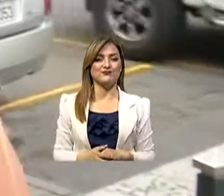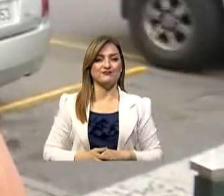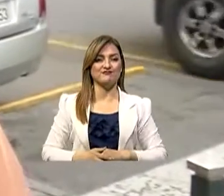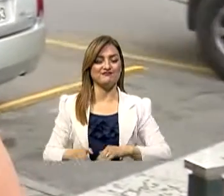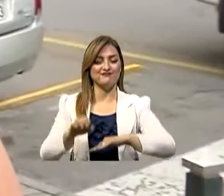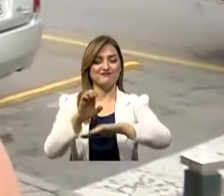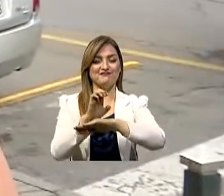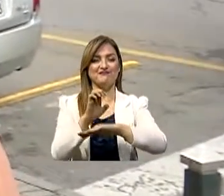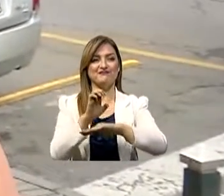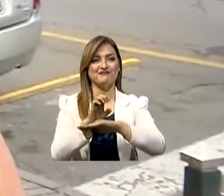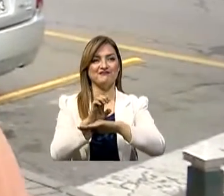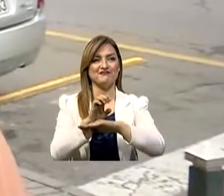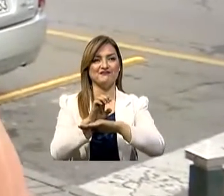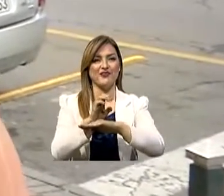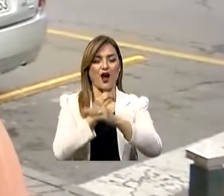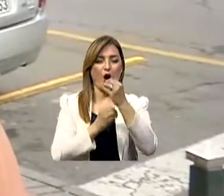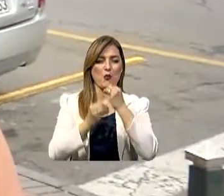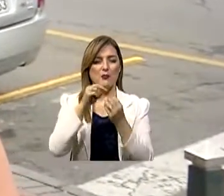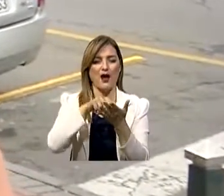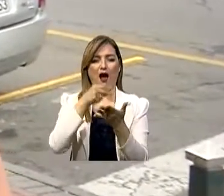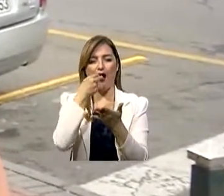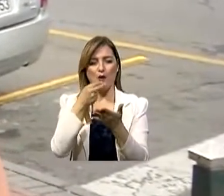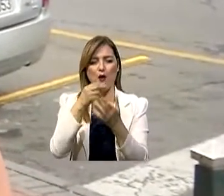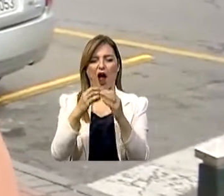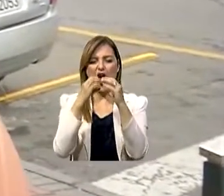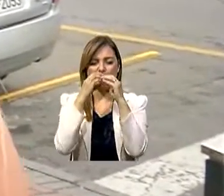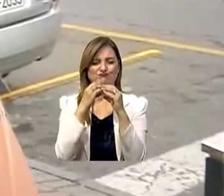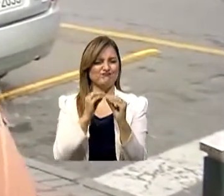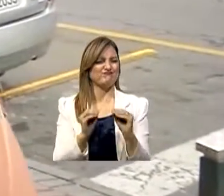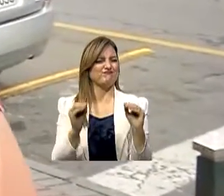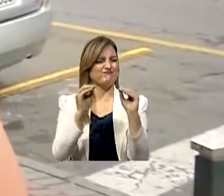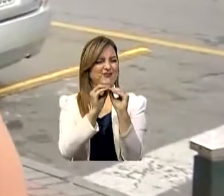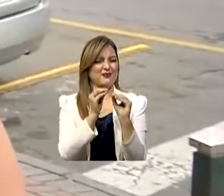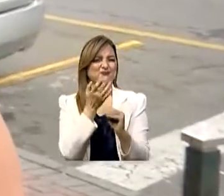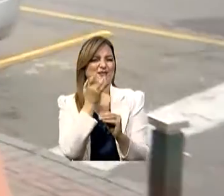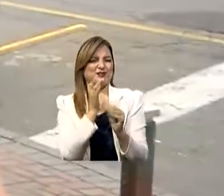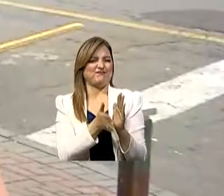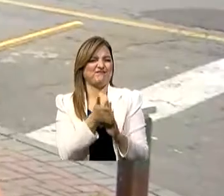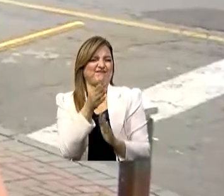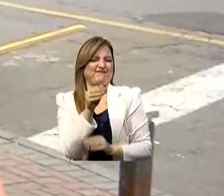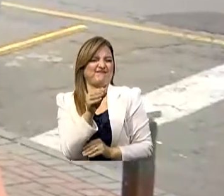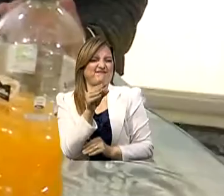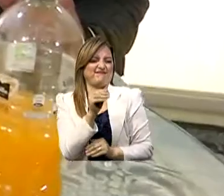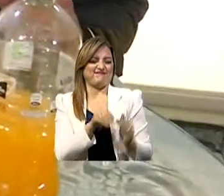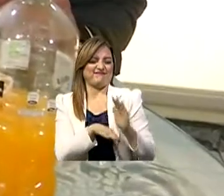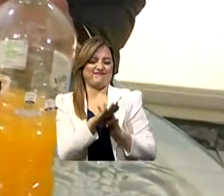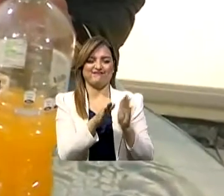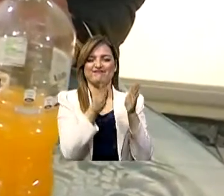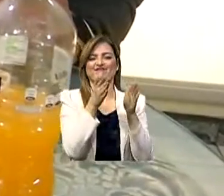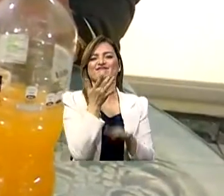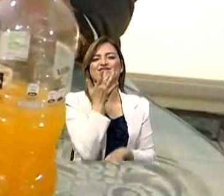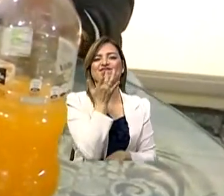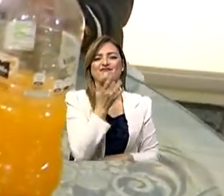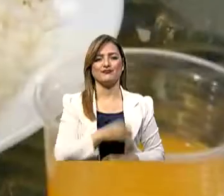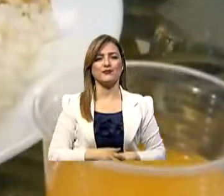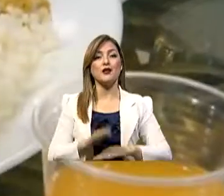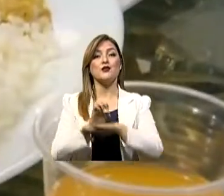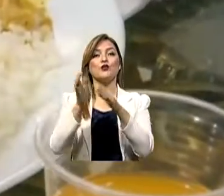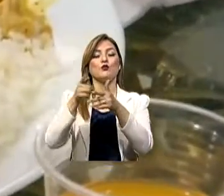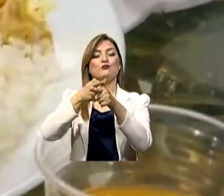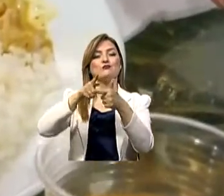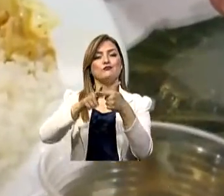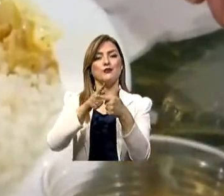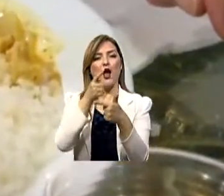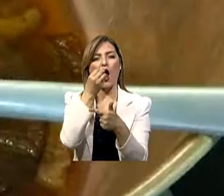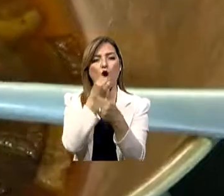como que sembremos la comida chatarra y como que nosotros preferimos más nos inclinamos por esa parte el ecuatoriano promedio consume